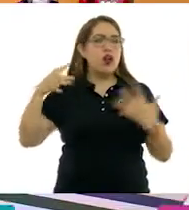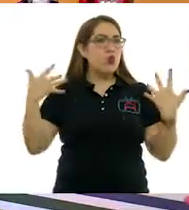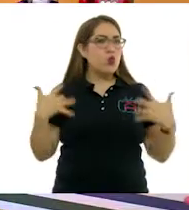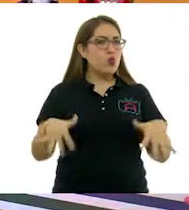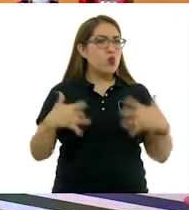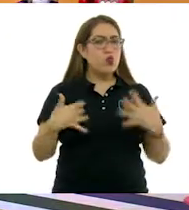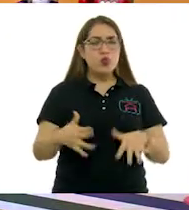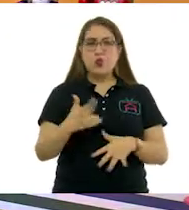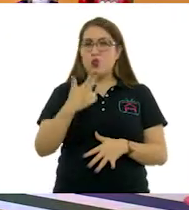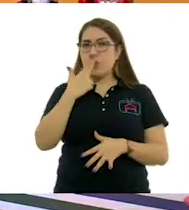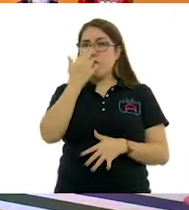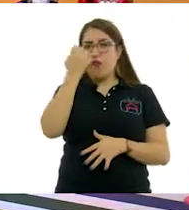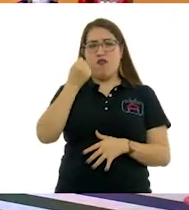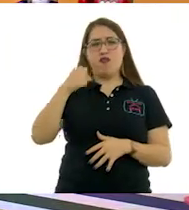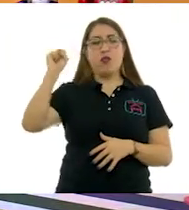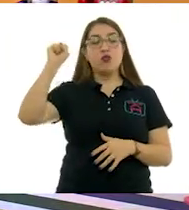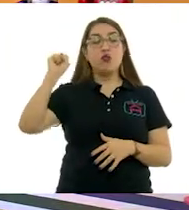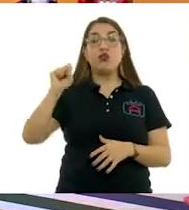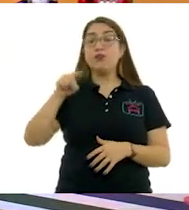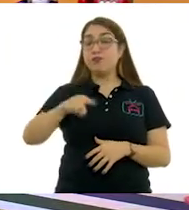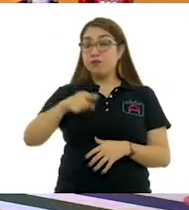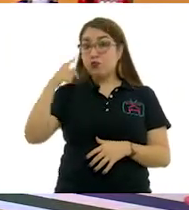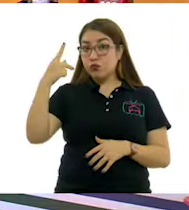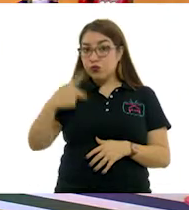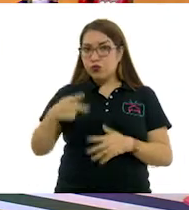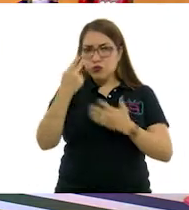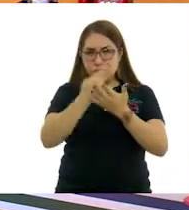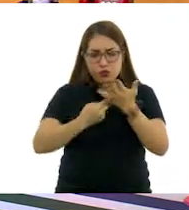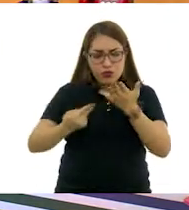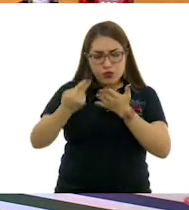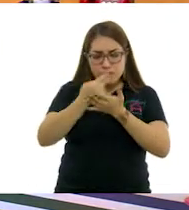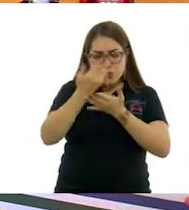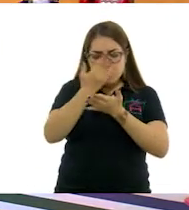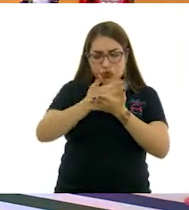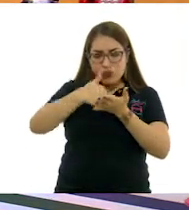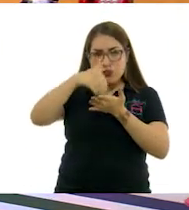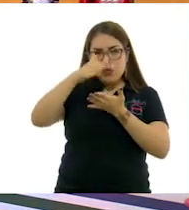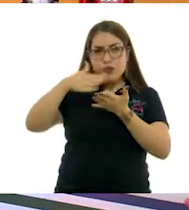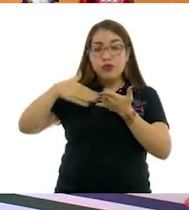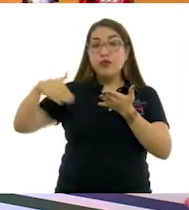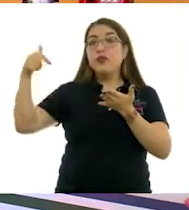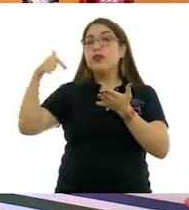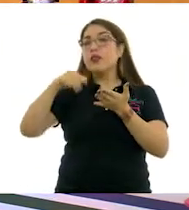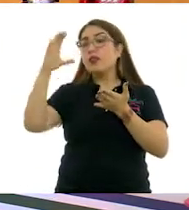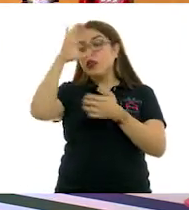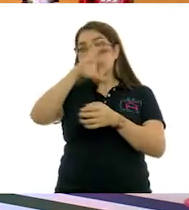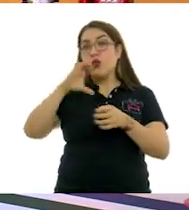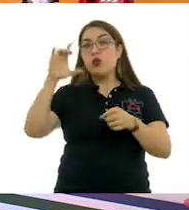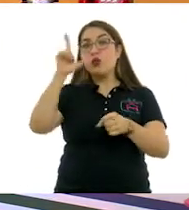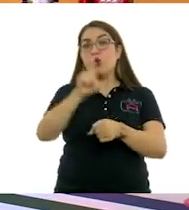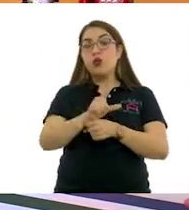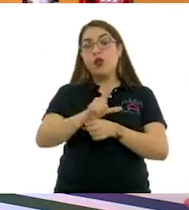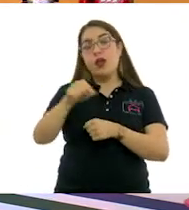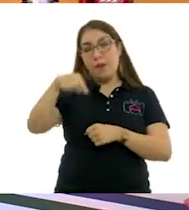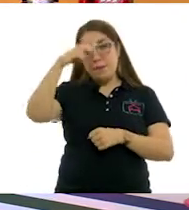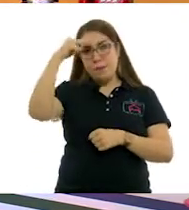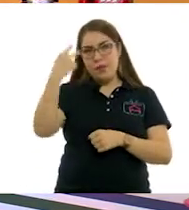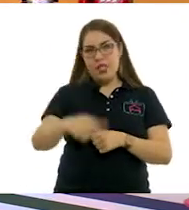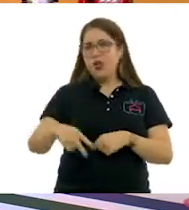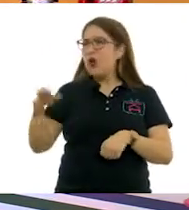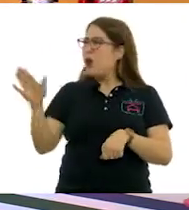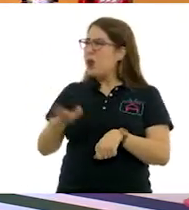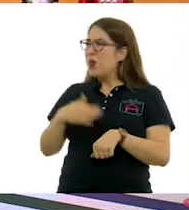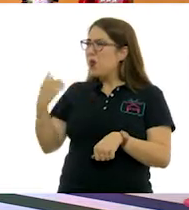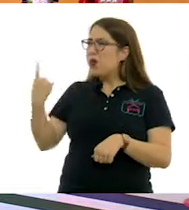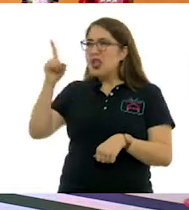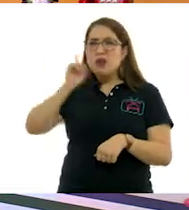que se caracteriza por imprimir en su obra la cultura de nuestro país. ¿Y por qué le encomendé buscar la obra de una artista mujer?